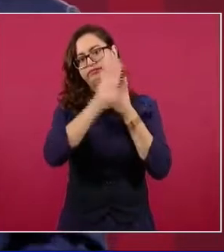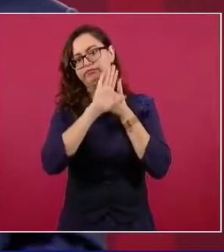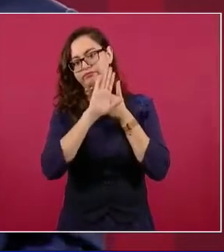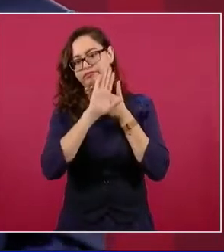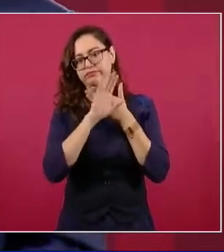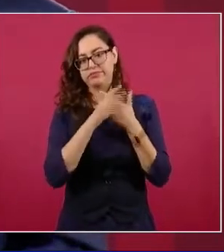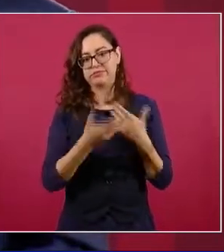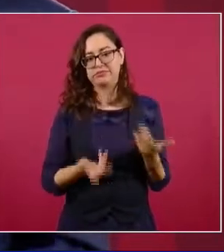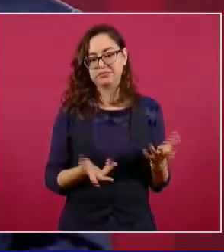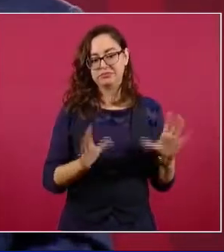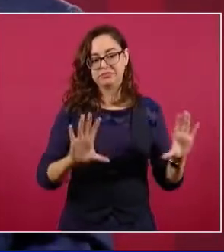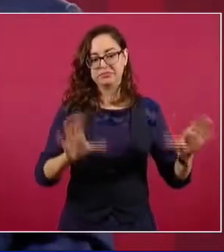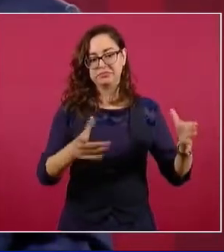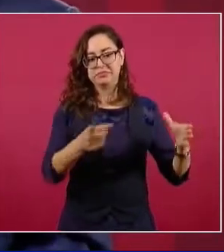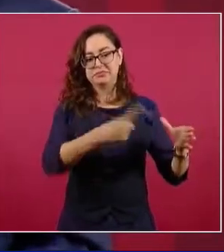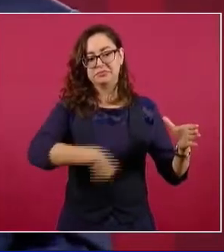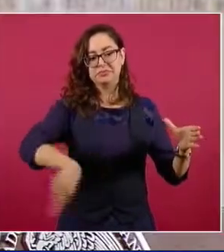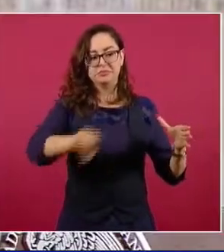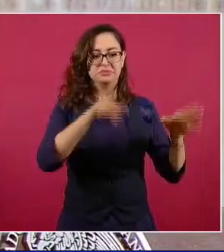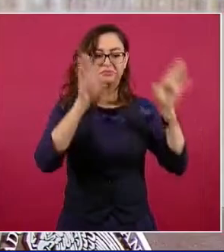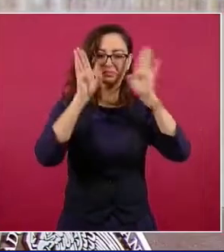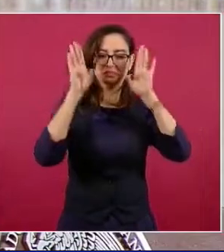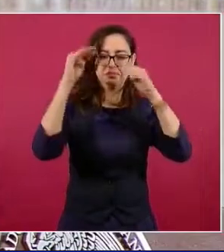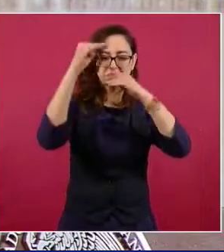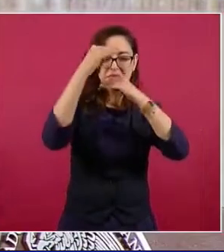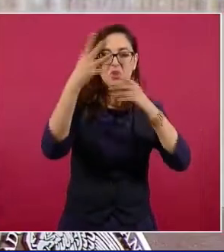los conservadores, que son muy corruptos,